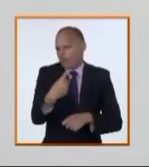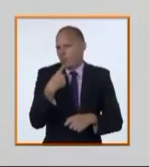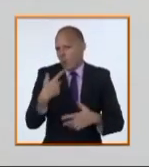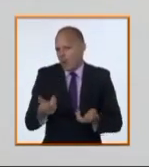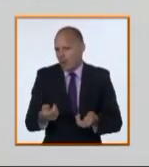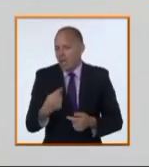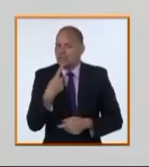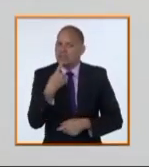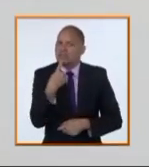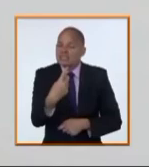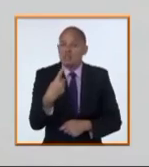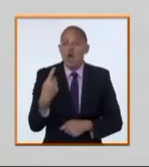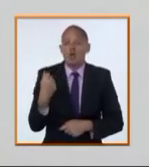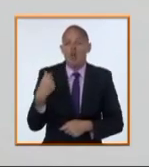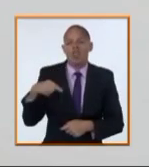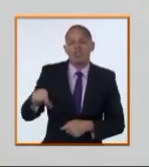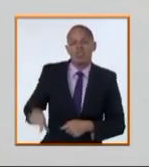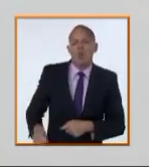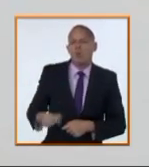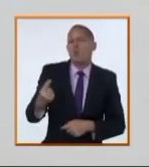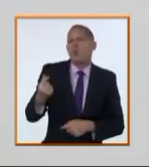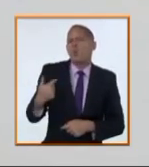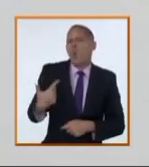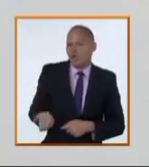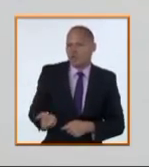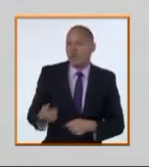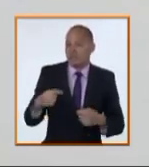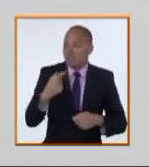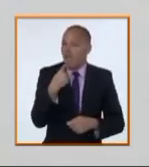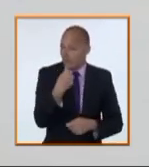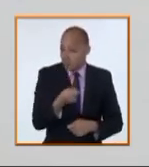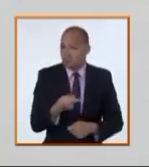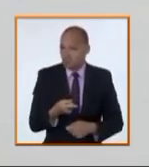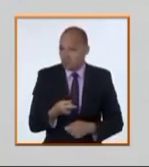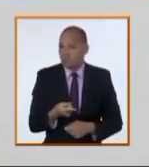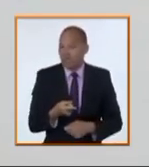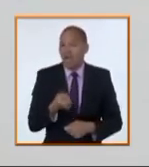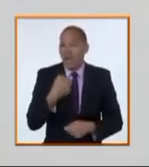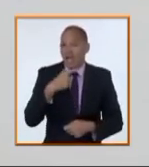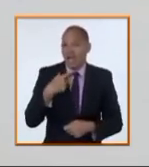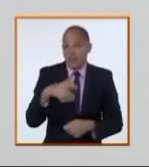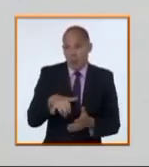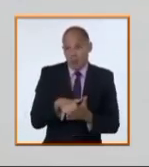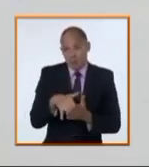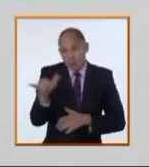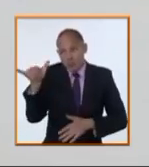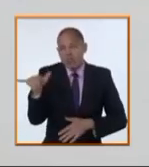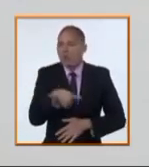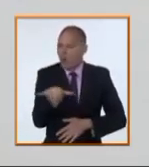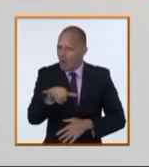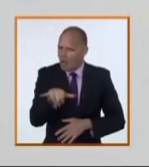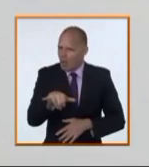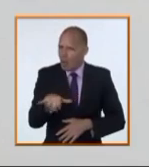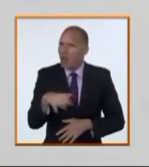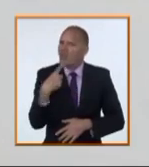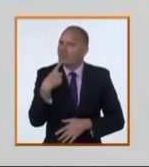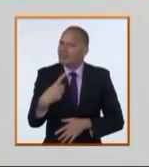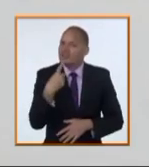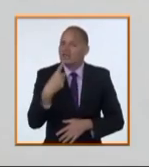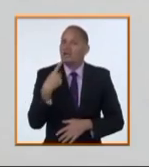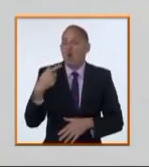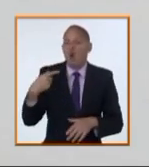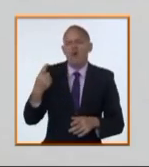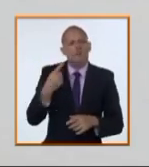exactamente y realmente hay un gran Confort de los clientes en el uso diario